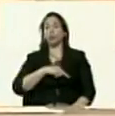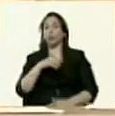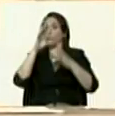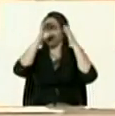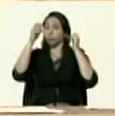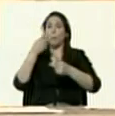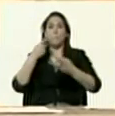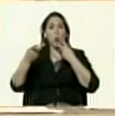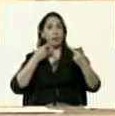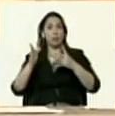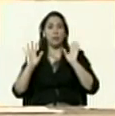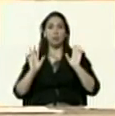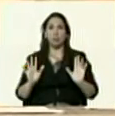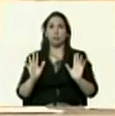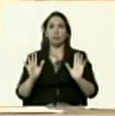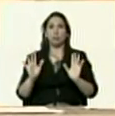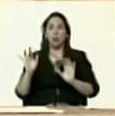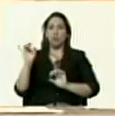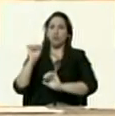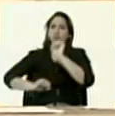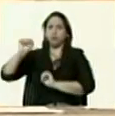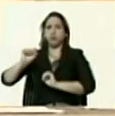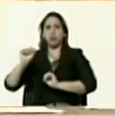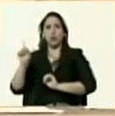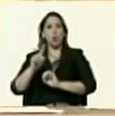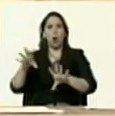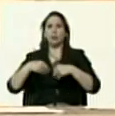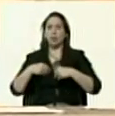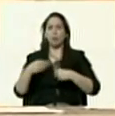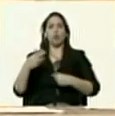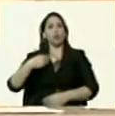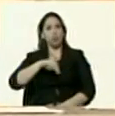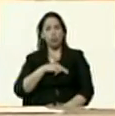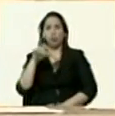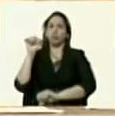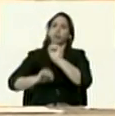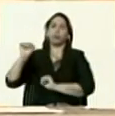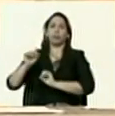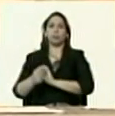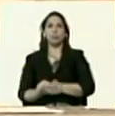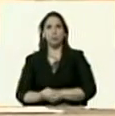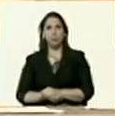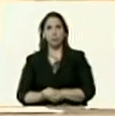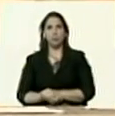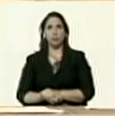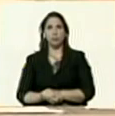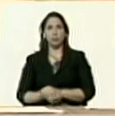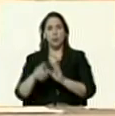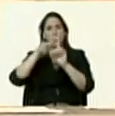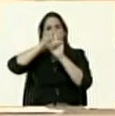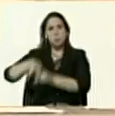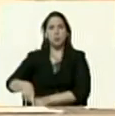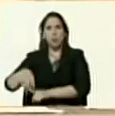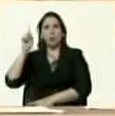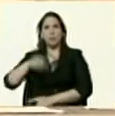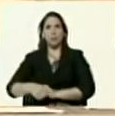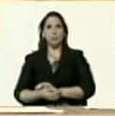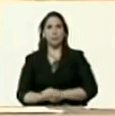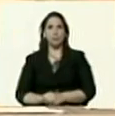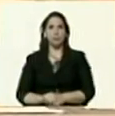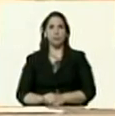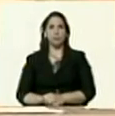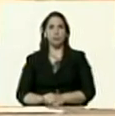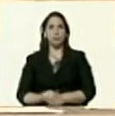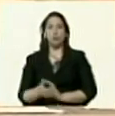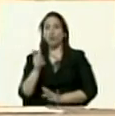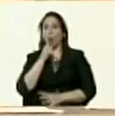y políticamente los rechazaremos, los repudiaremos y los derrotaremos. No tengan